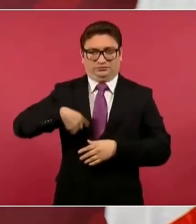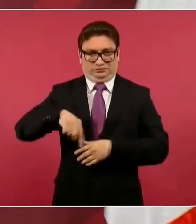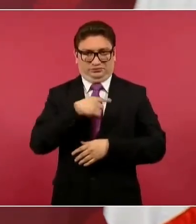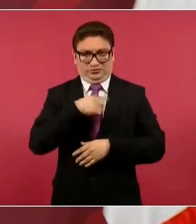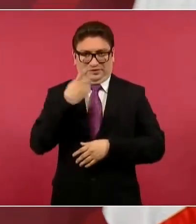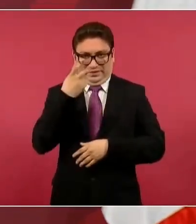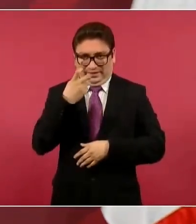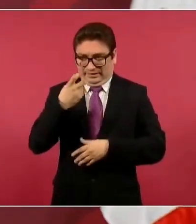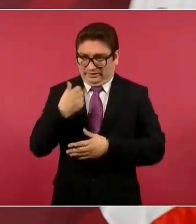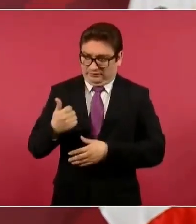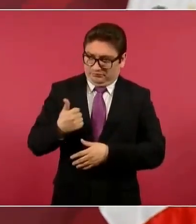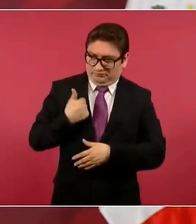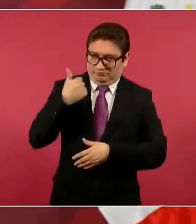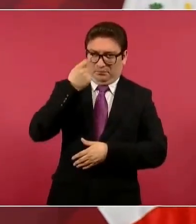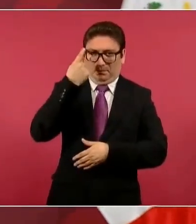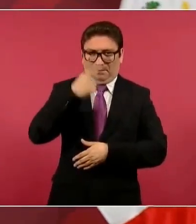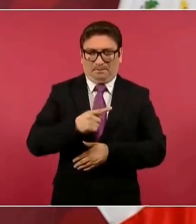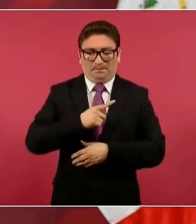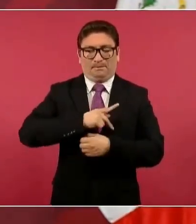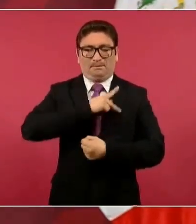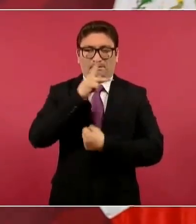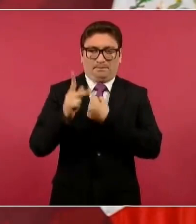estamos levantando al país.